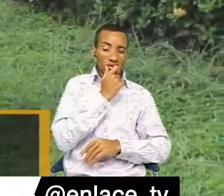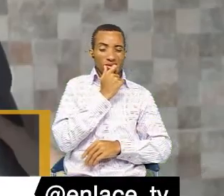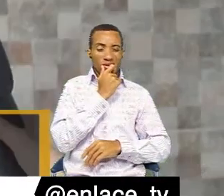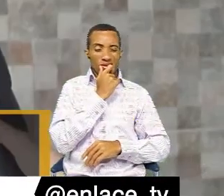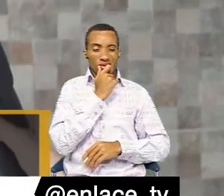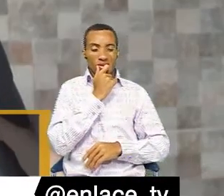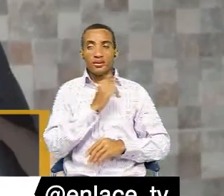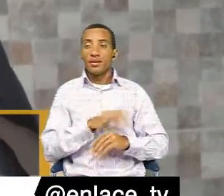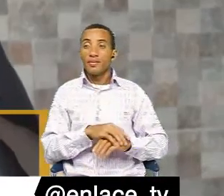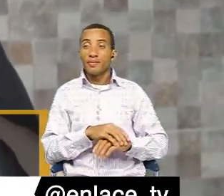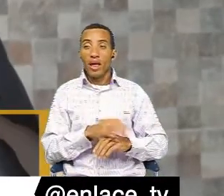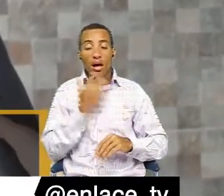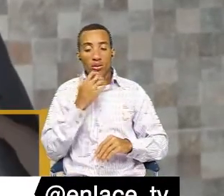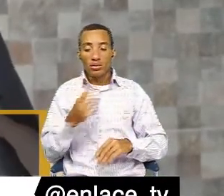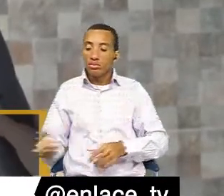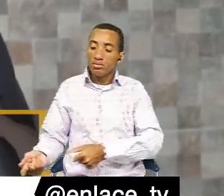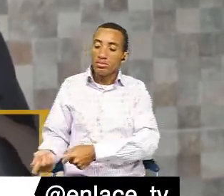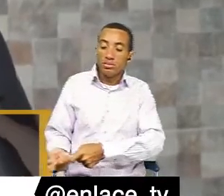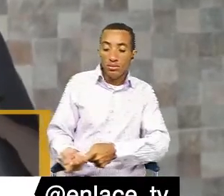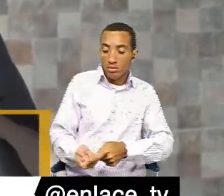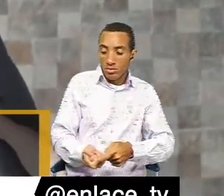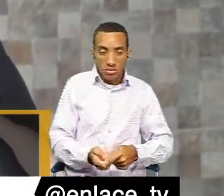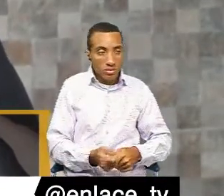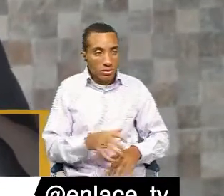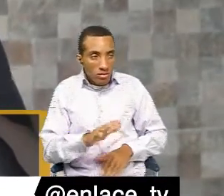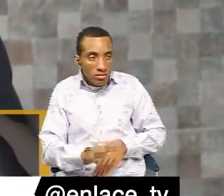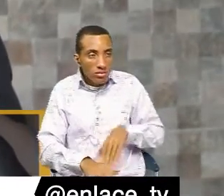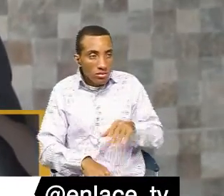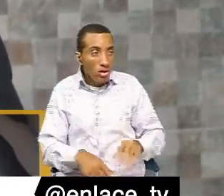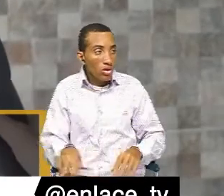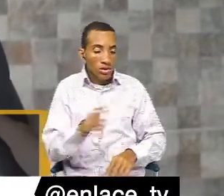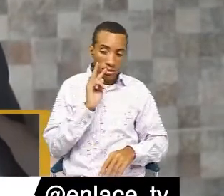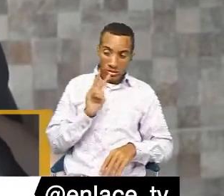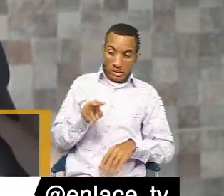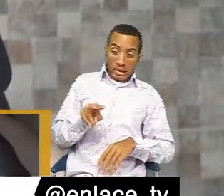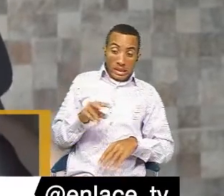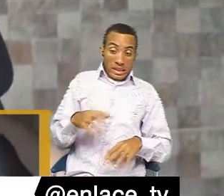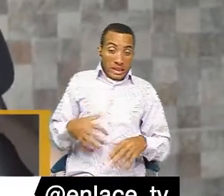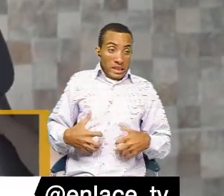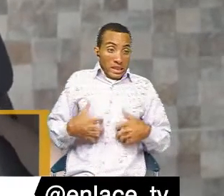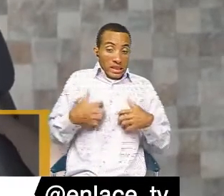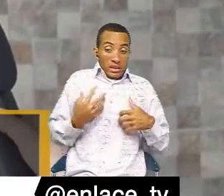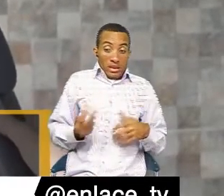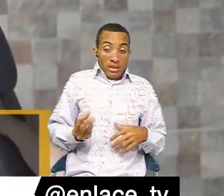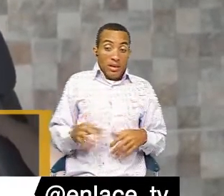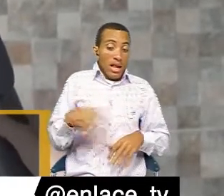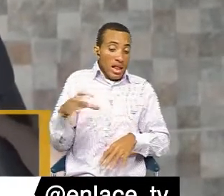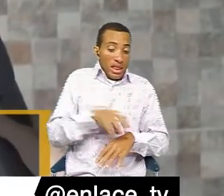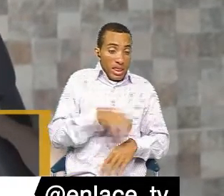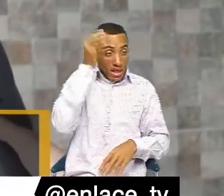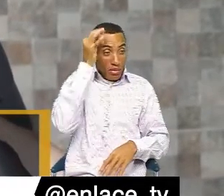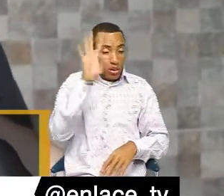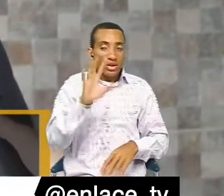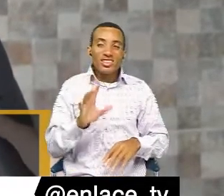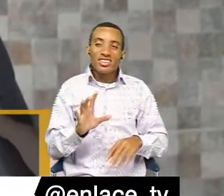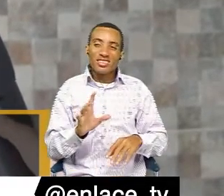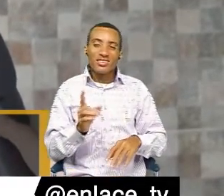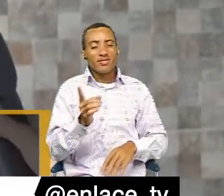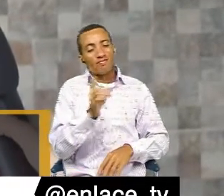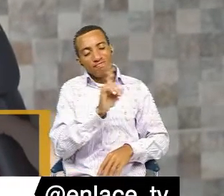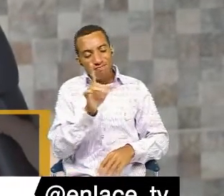caninos. Donde uno no puede sacar un perro y otra persona la ve, entonces, que el perro lo va a morder, que tal es que lo otro. Entonces, pues